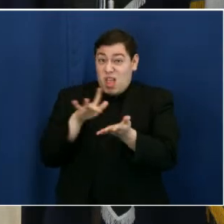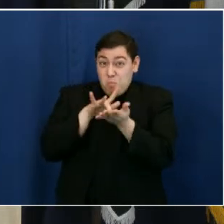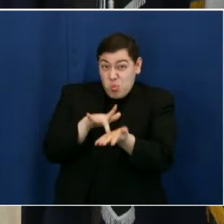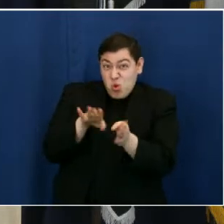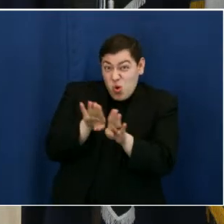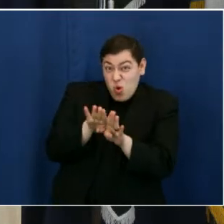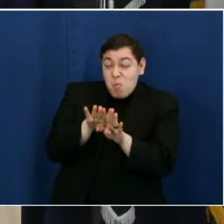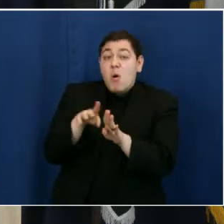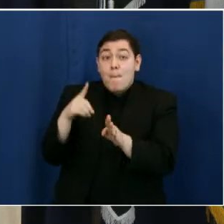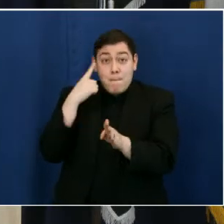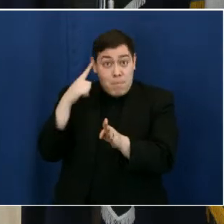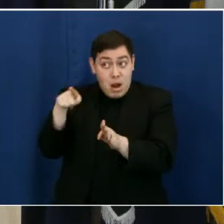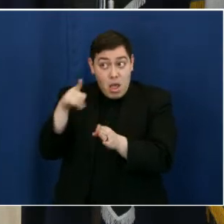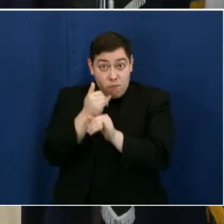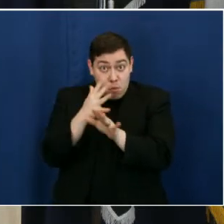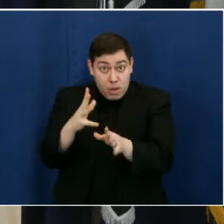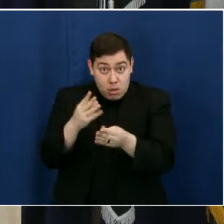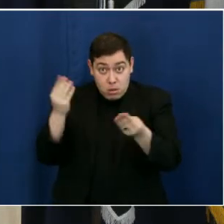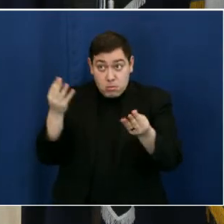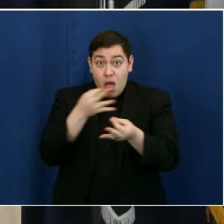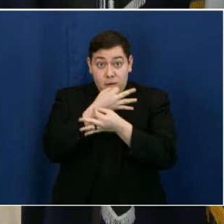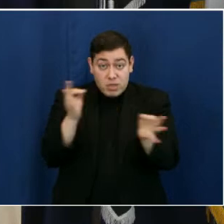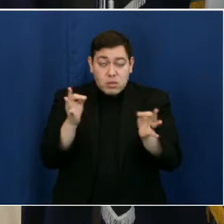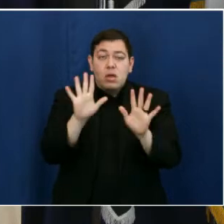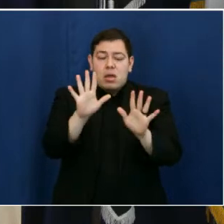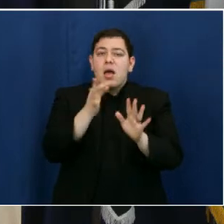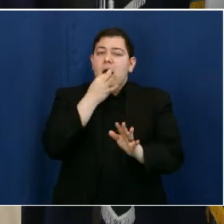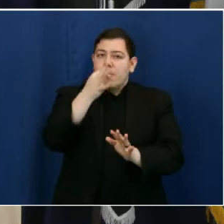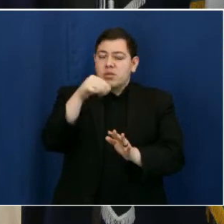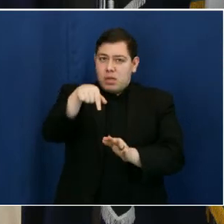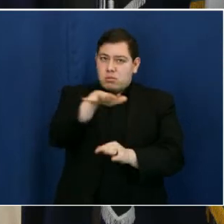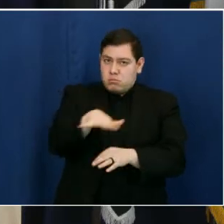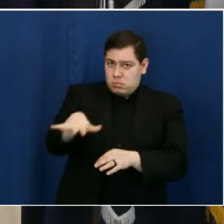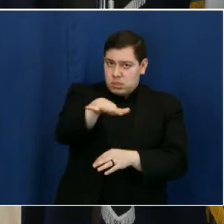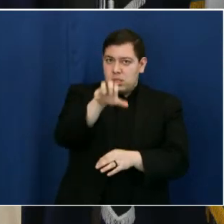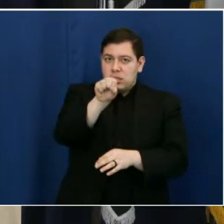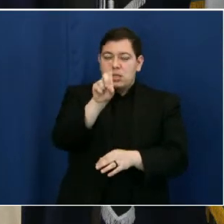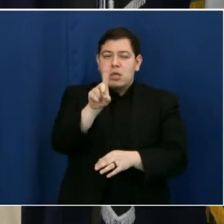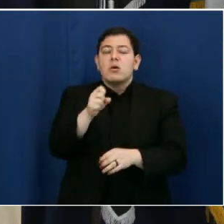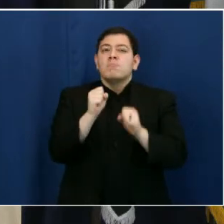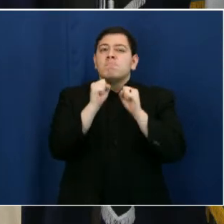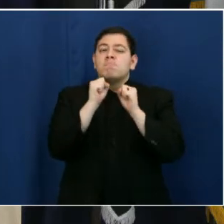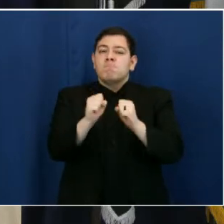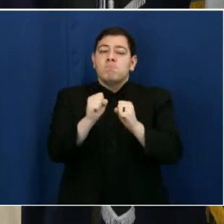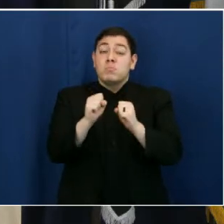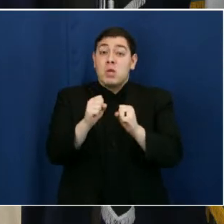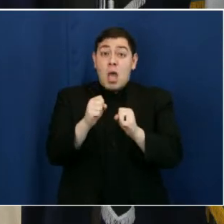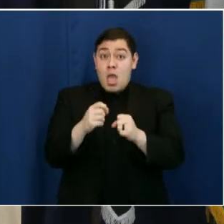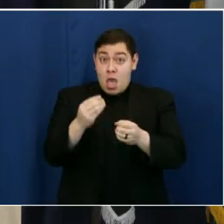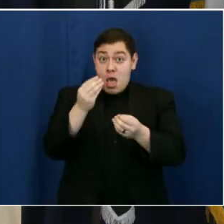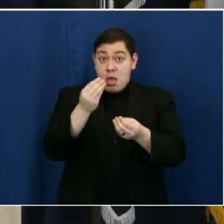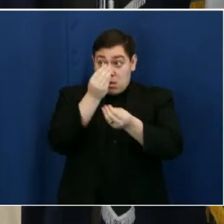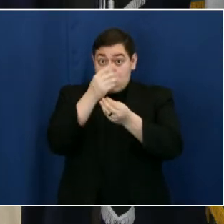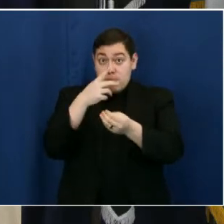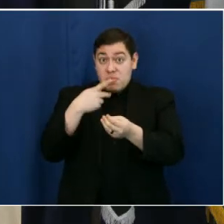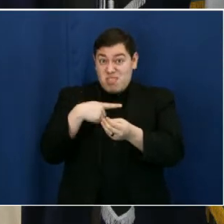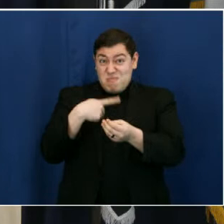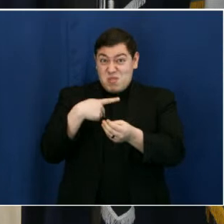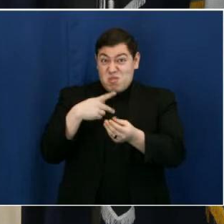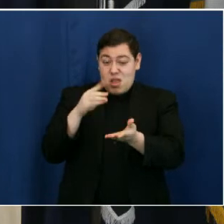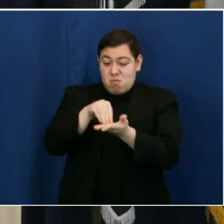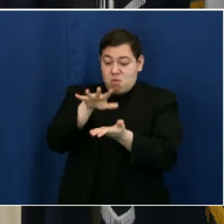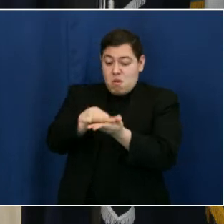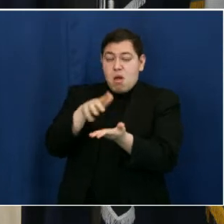cualquier otra persona que usa servicios del condado de San Diego, yo les quiero asegurar que esa información no se